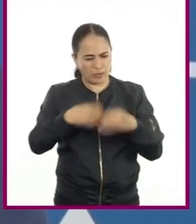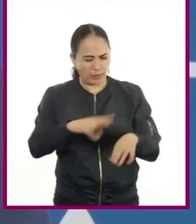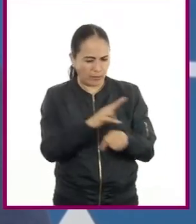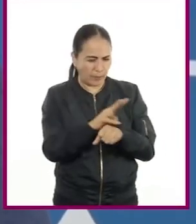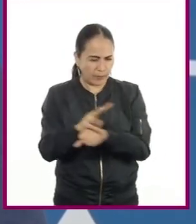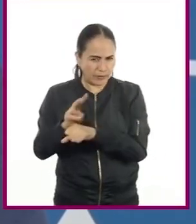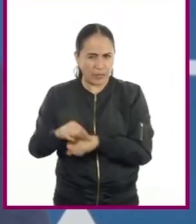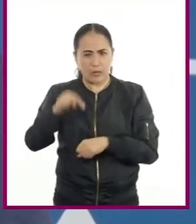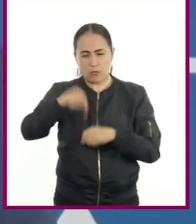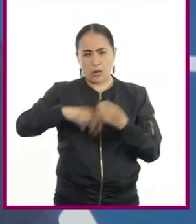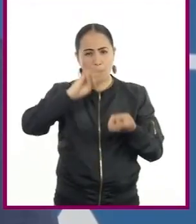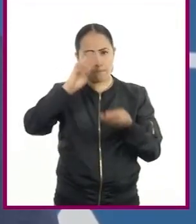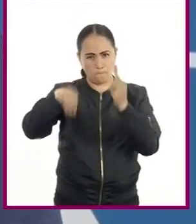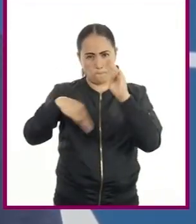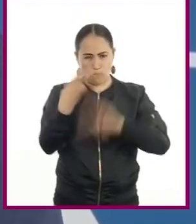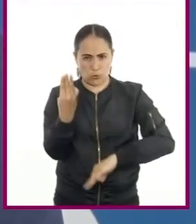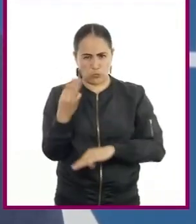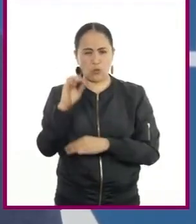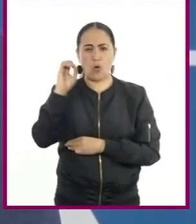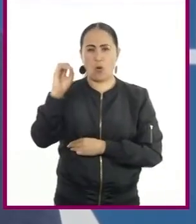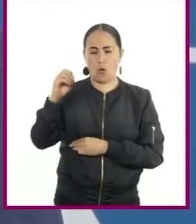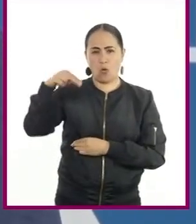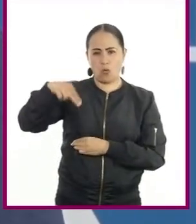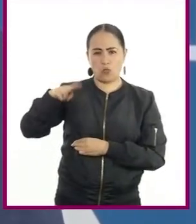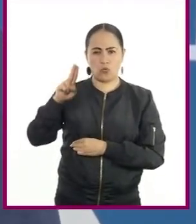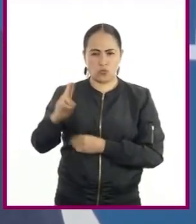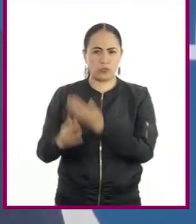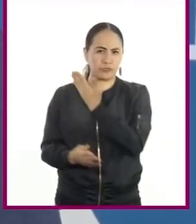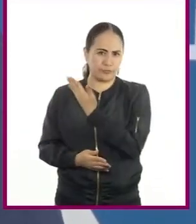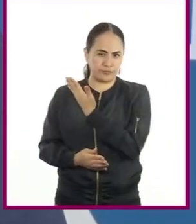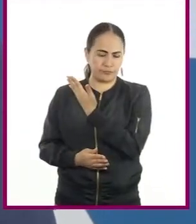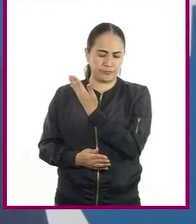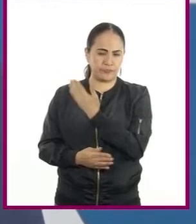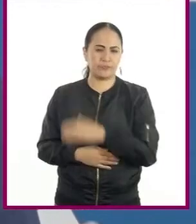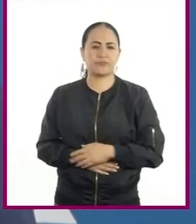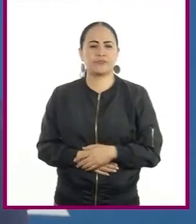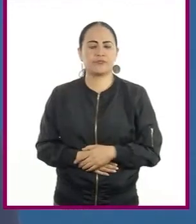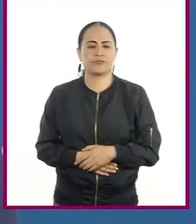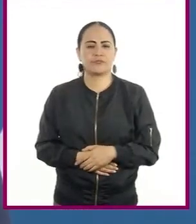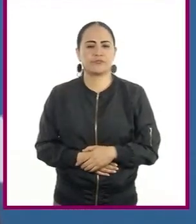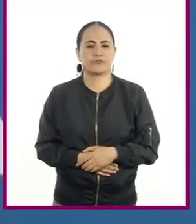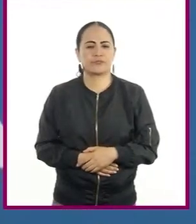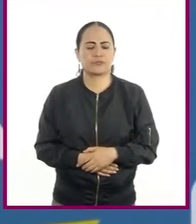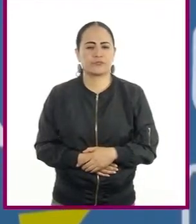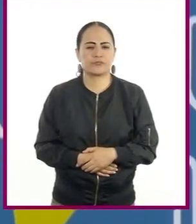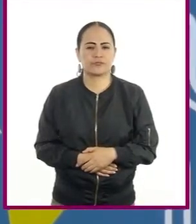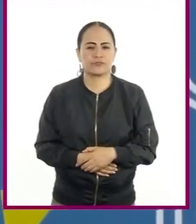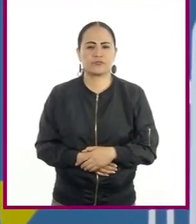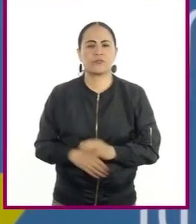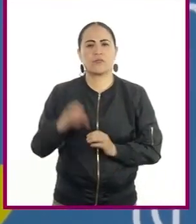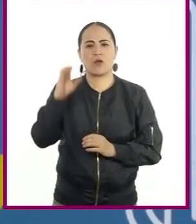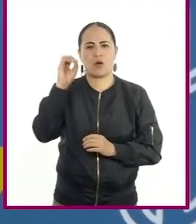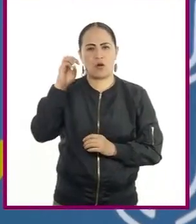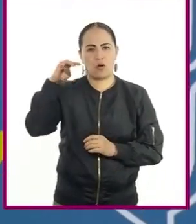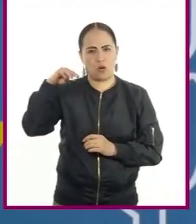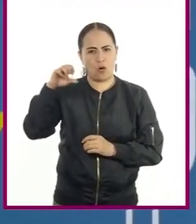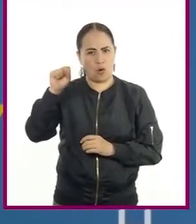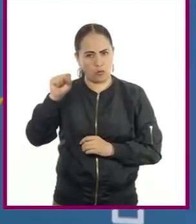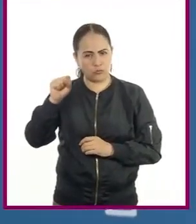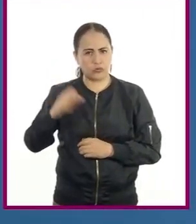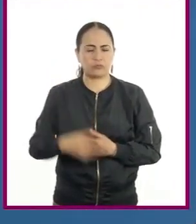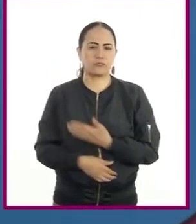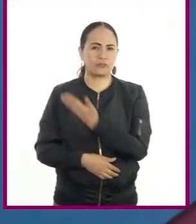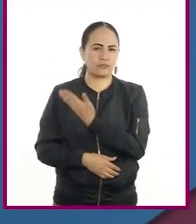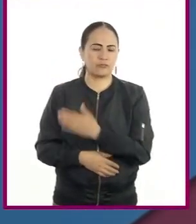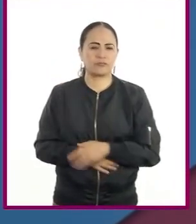A nivel mundial, la Organización de las Naciones Unidas, ONU, la Organización Mundial de la Salud, OMS,